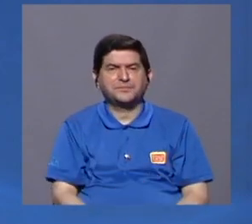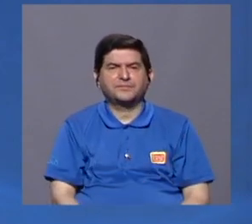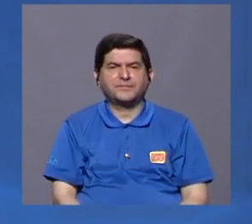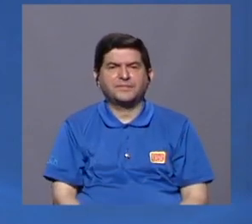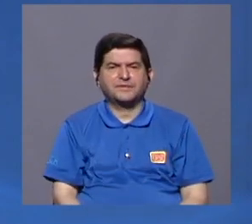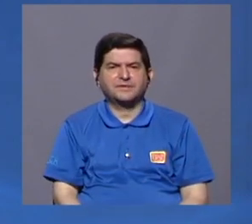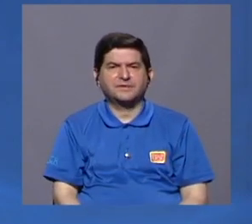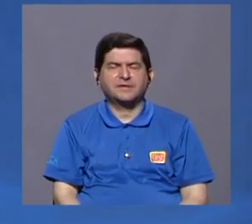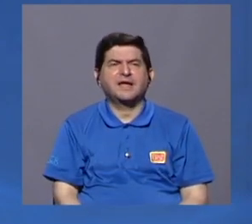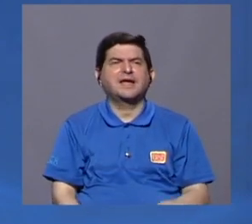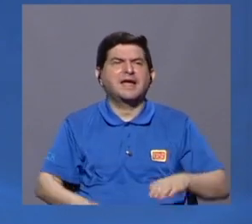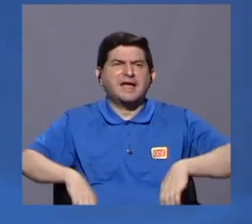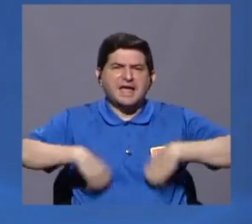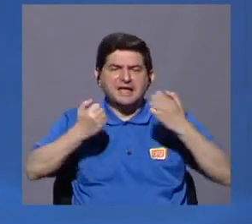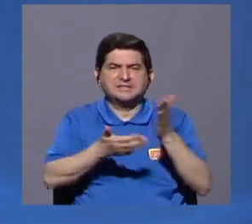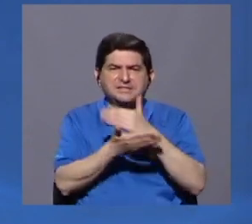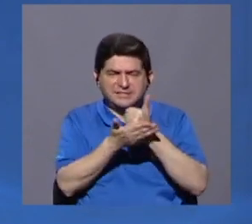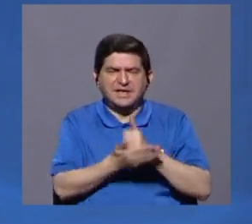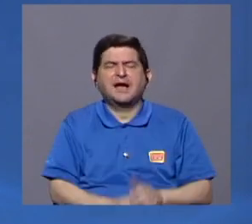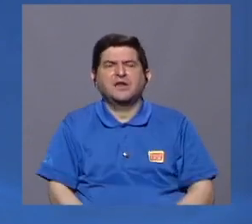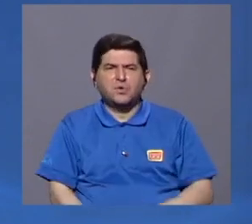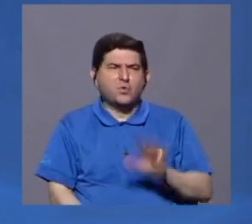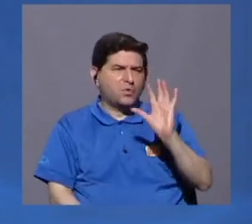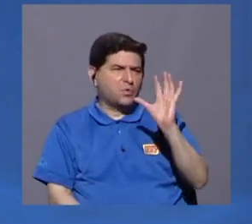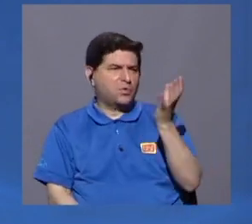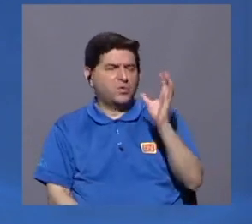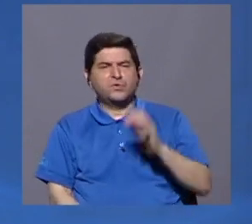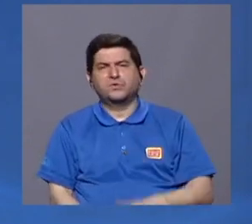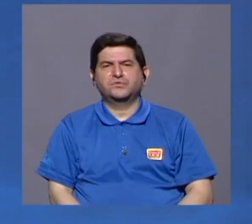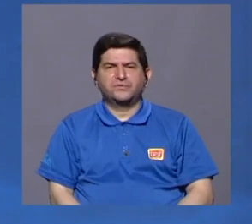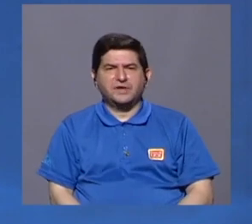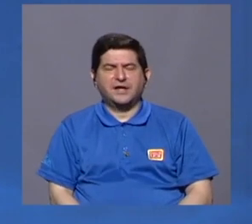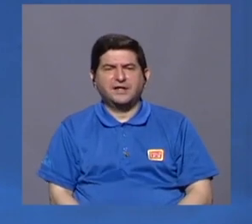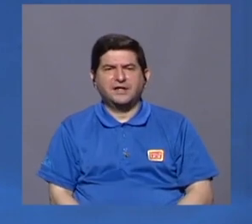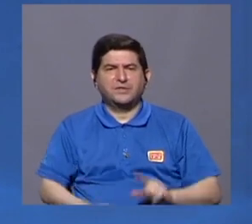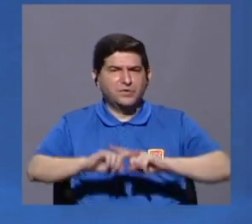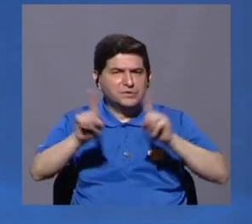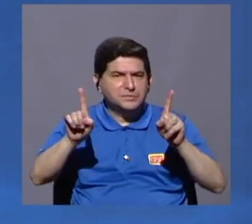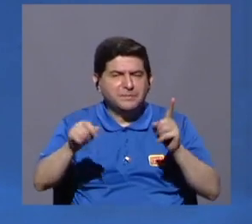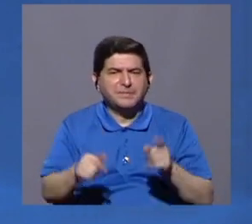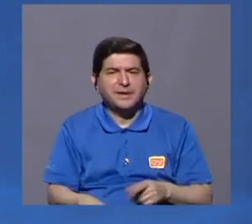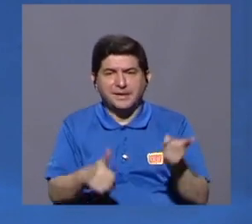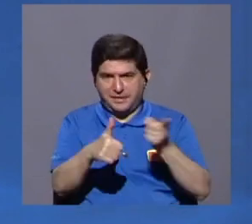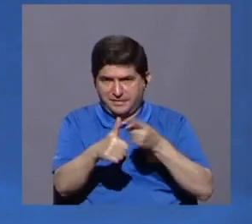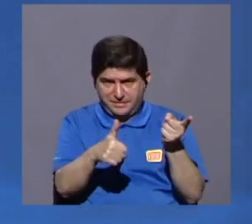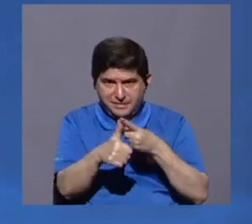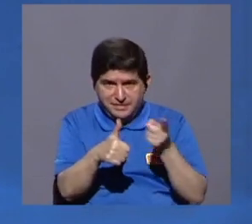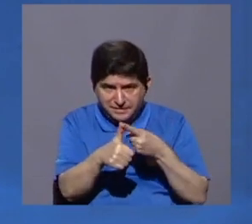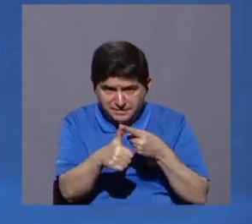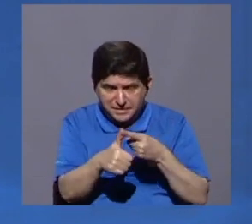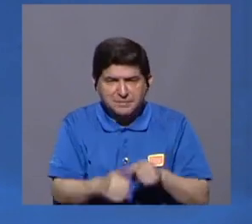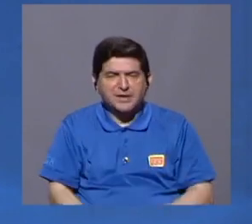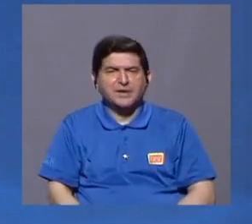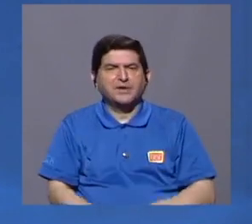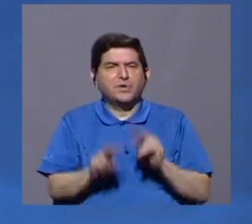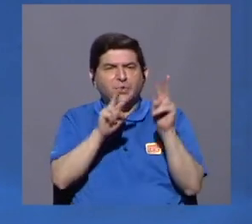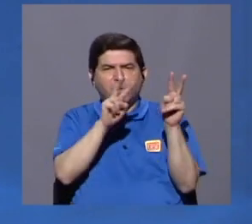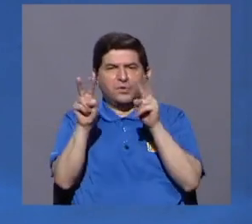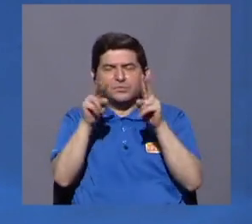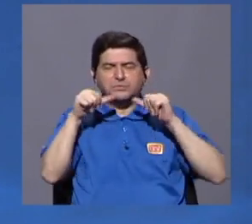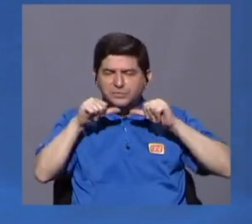existen ciertos radiotelescopios pero este es el primero que va a ser una observación